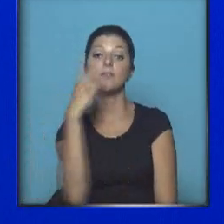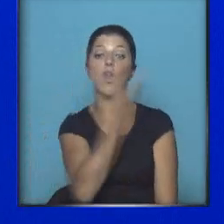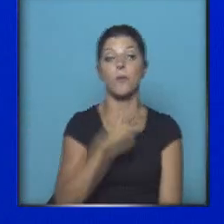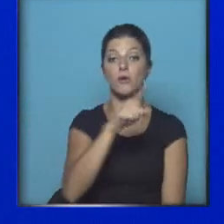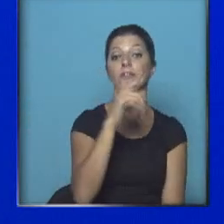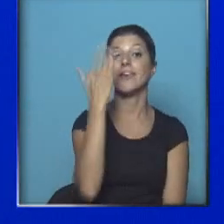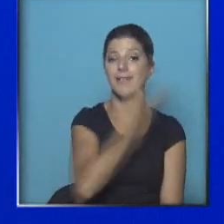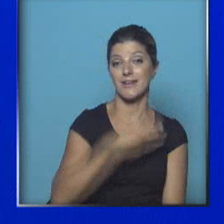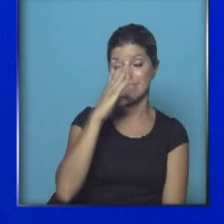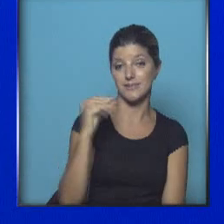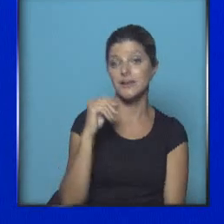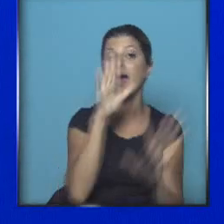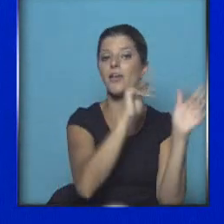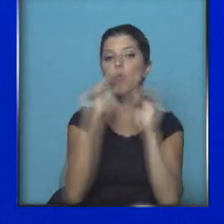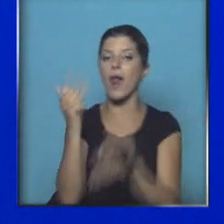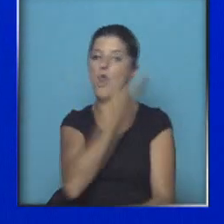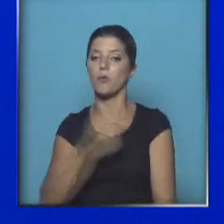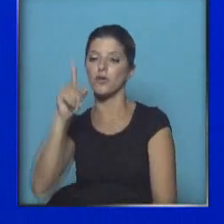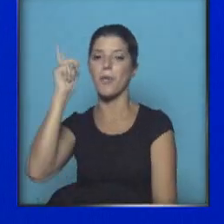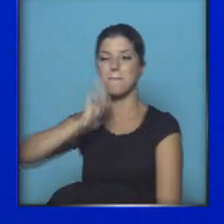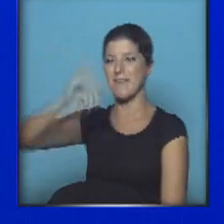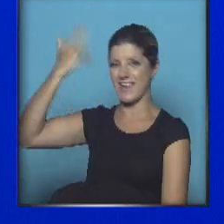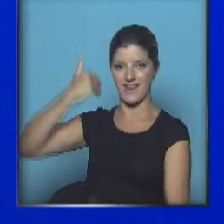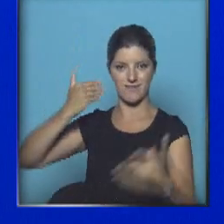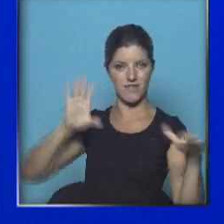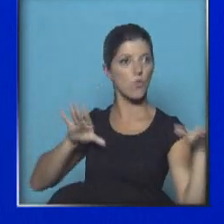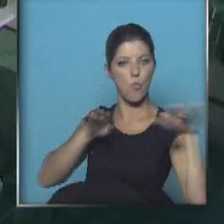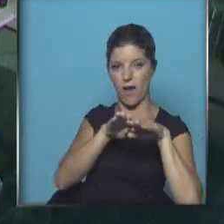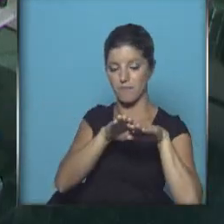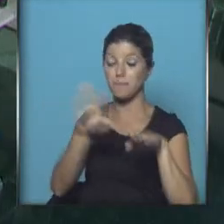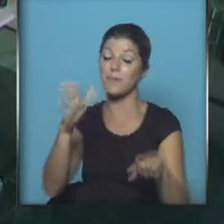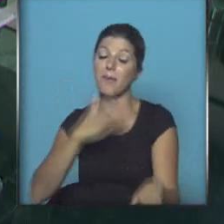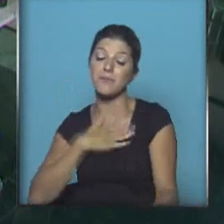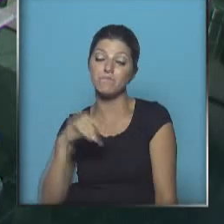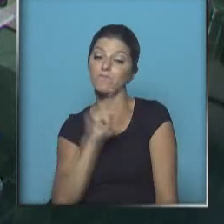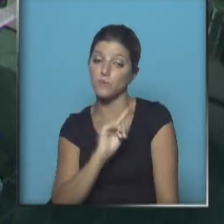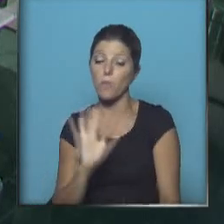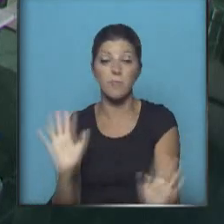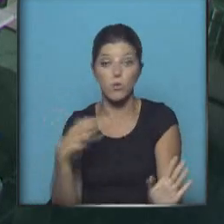hacer lo mismo que el gobierno de Menem. Yo creo que no es cierto, pero, digamos,